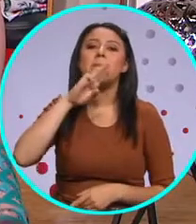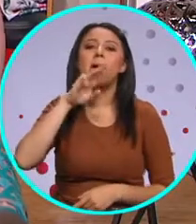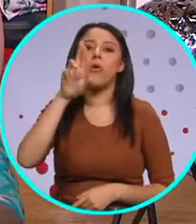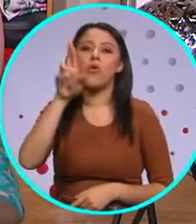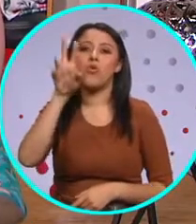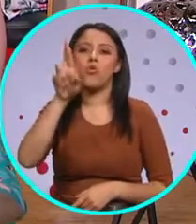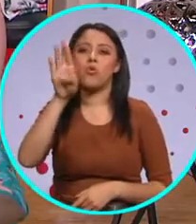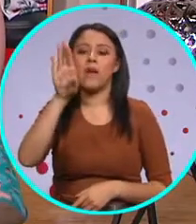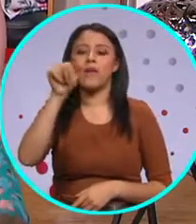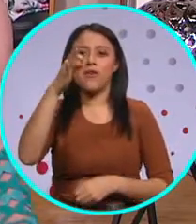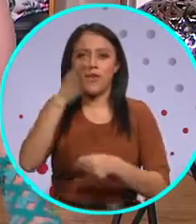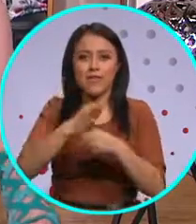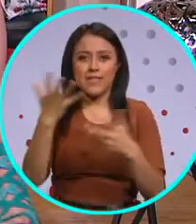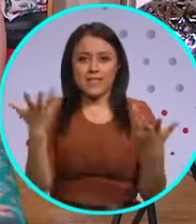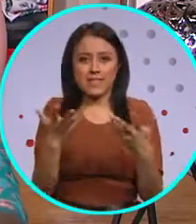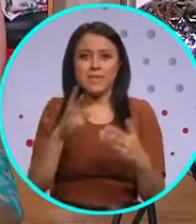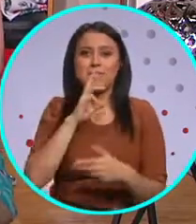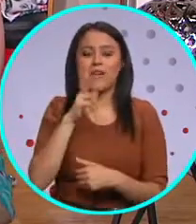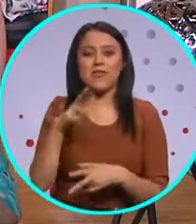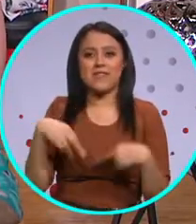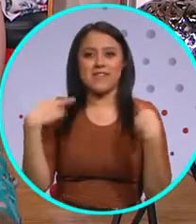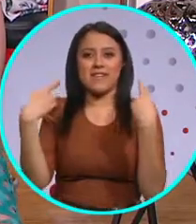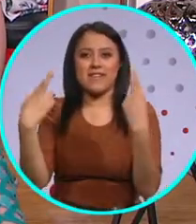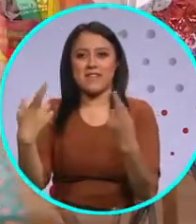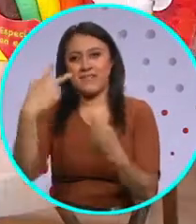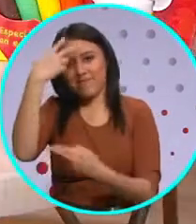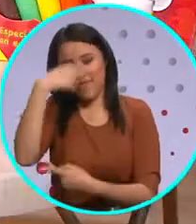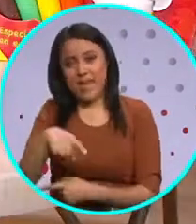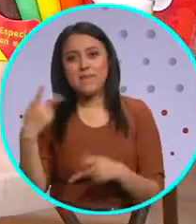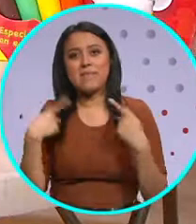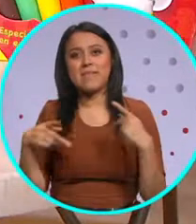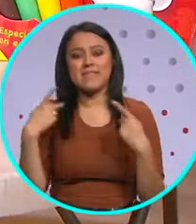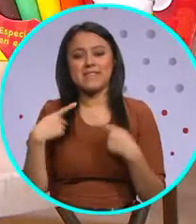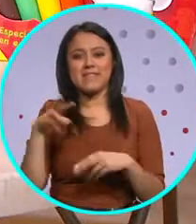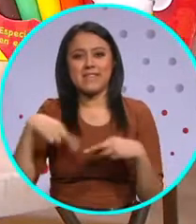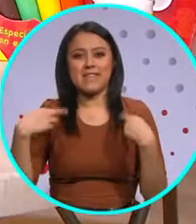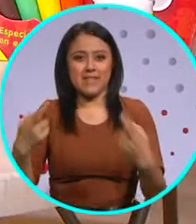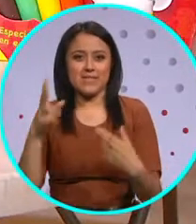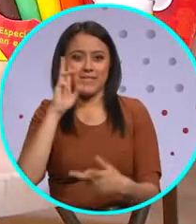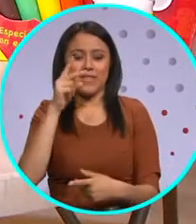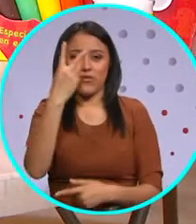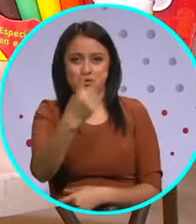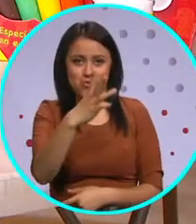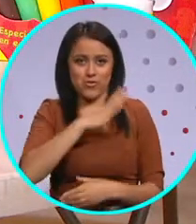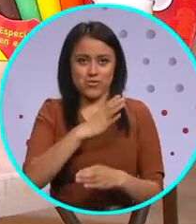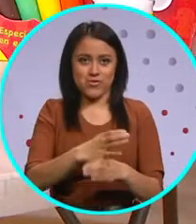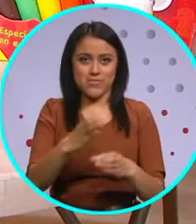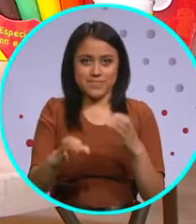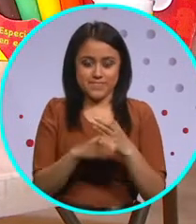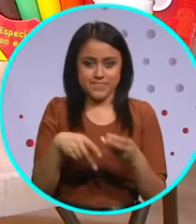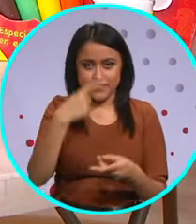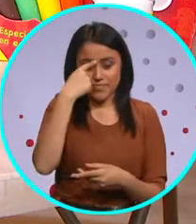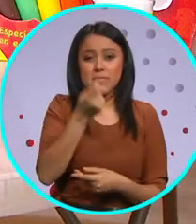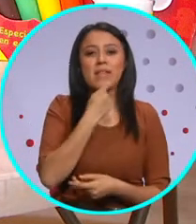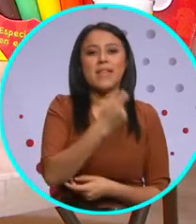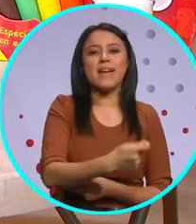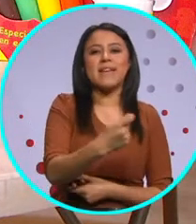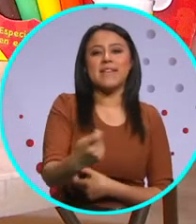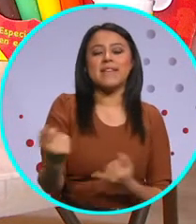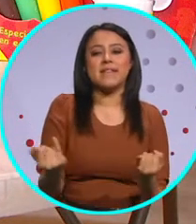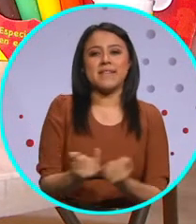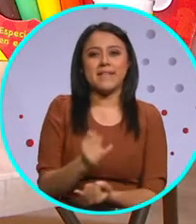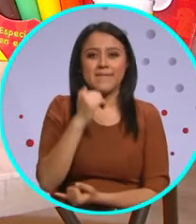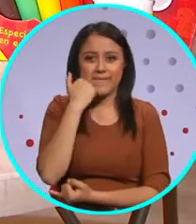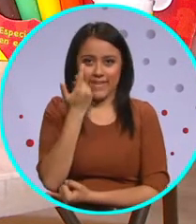al aire y tenemos regalos para el público televidente tenemos dos paquetes de productos sorteos para niños y que